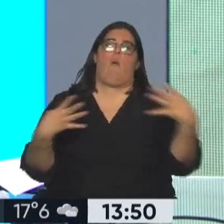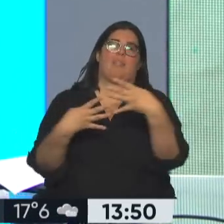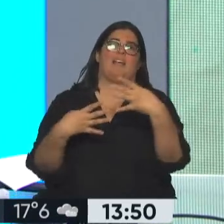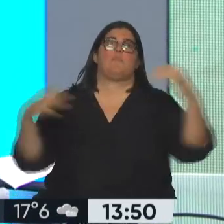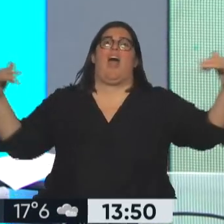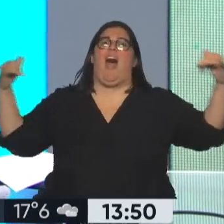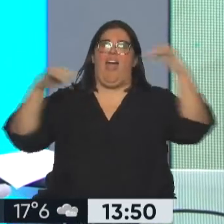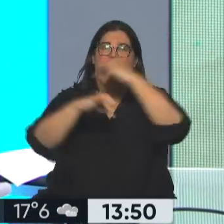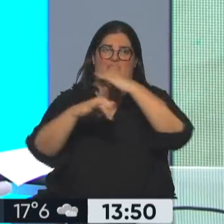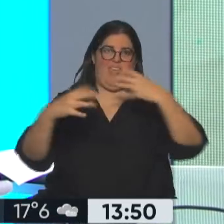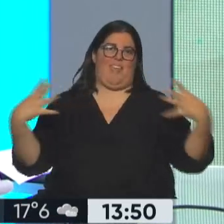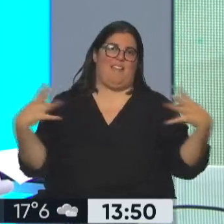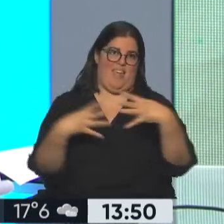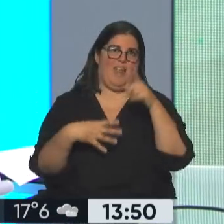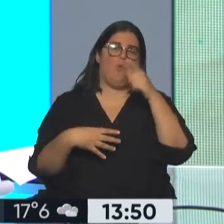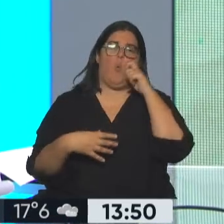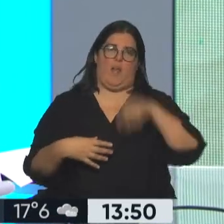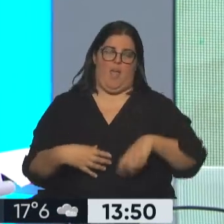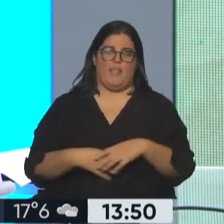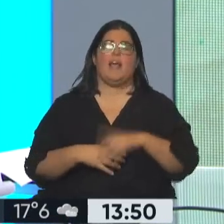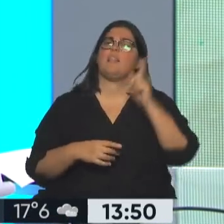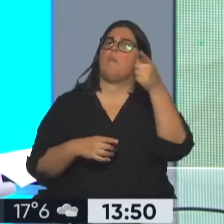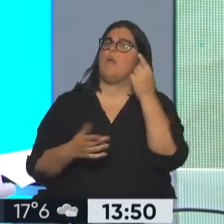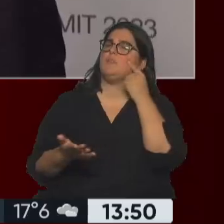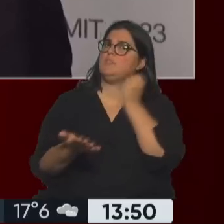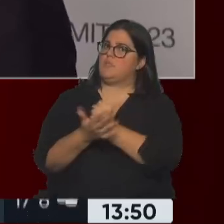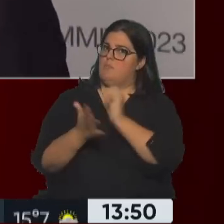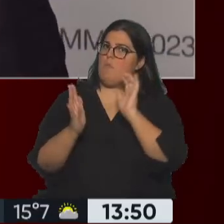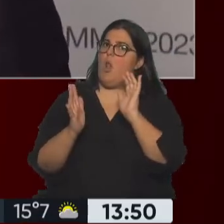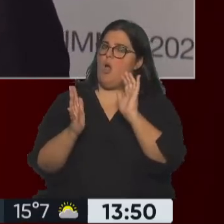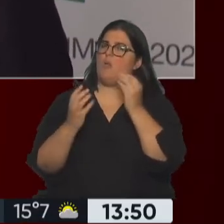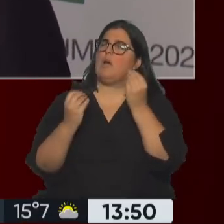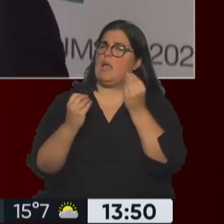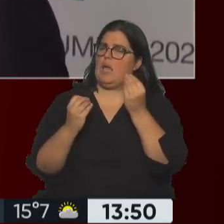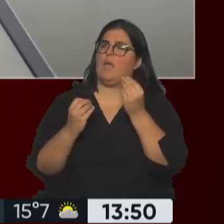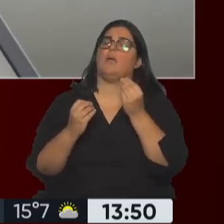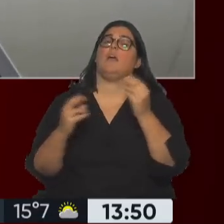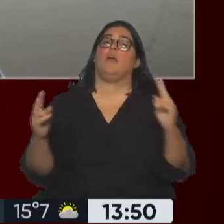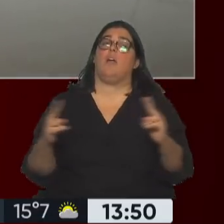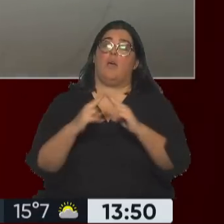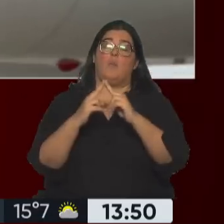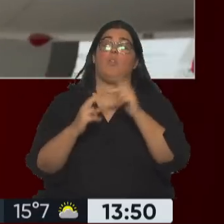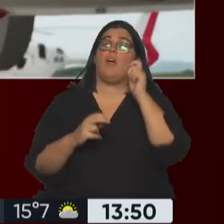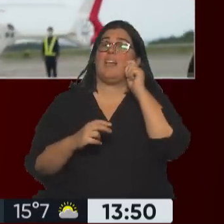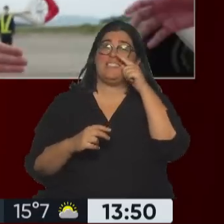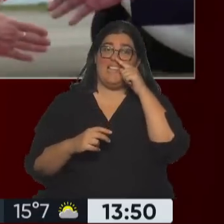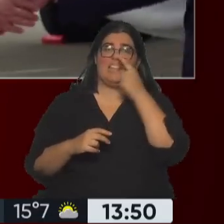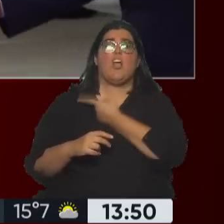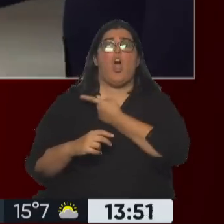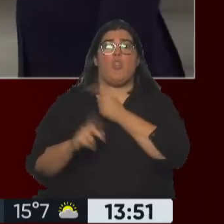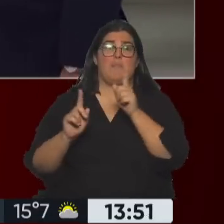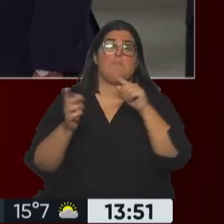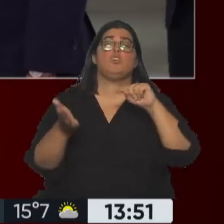aire, ¿no? en la guerra en Ucrania. Y el simbolismo, no quiero dejar pasar el simbolismo de que la cumbre del G7 se haga en Hiroshima,